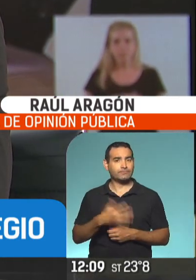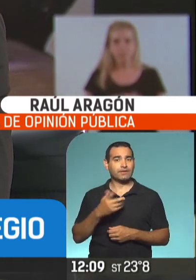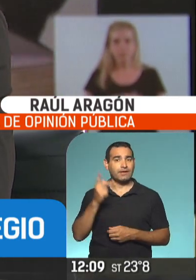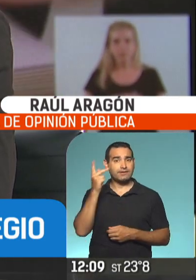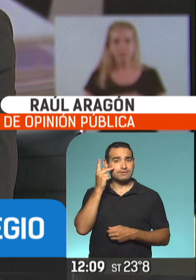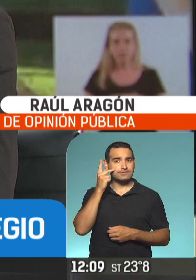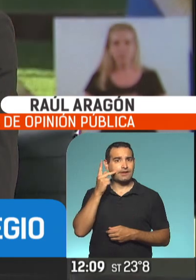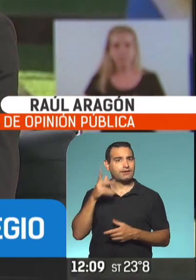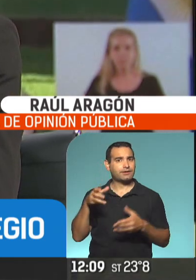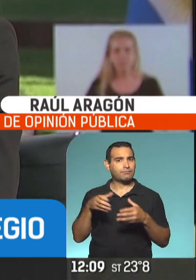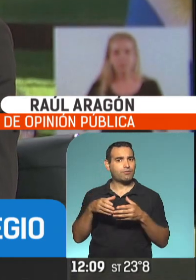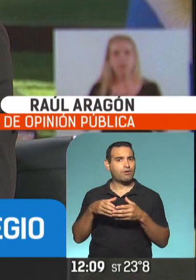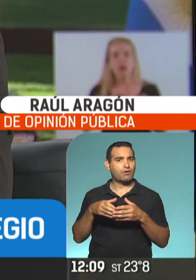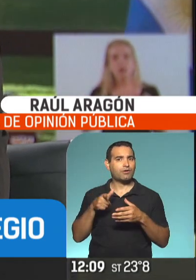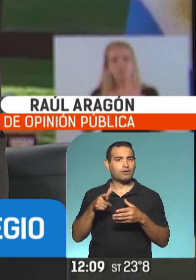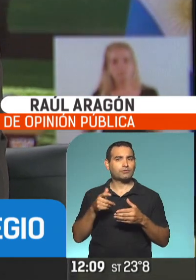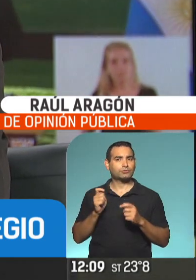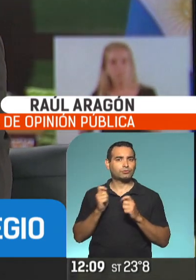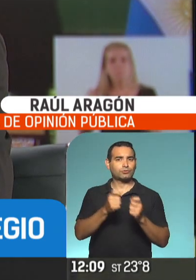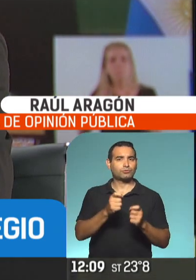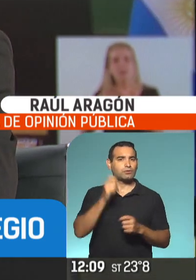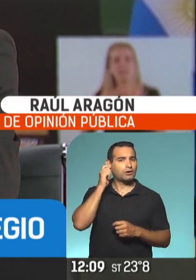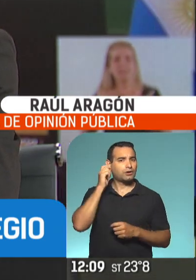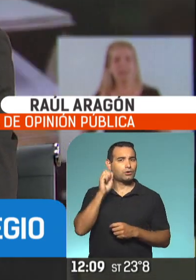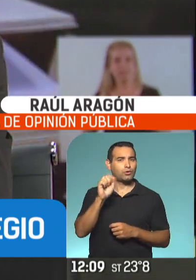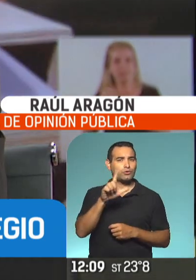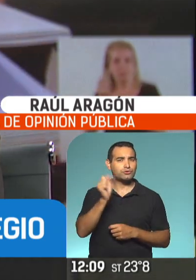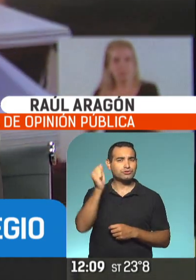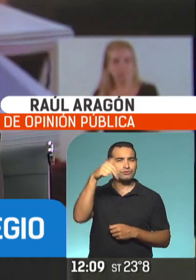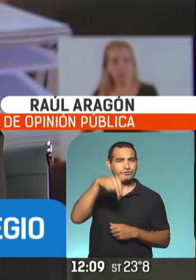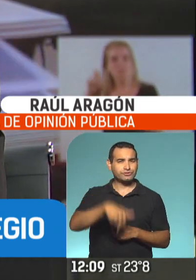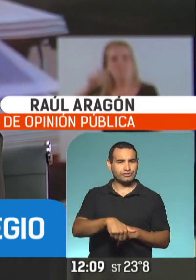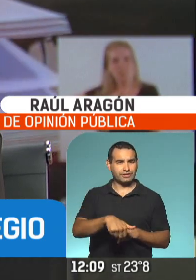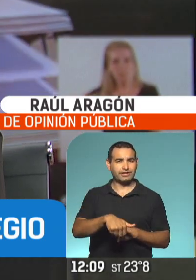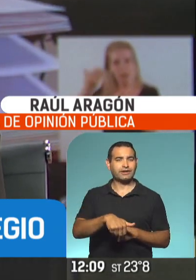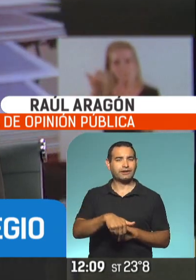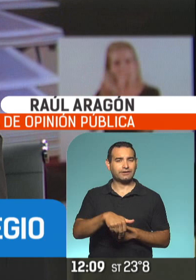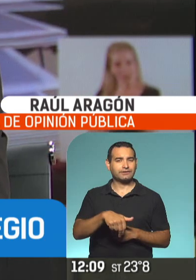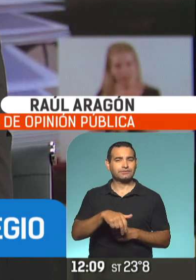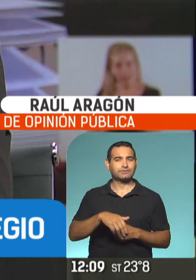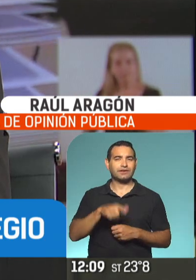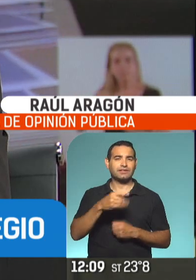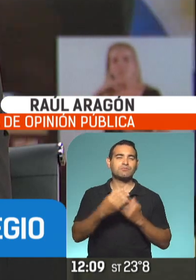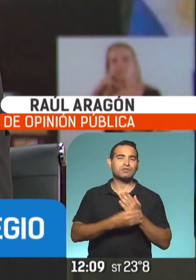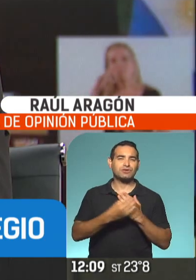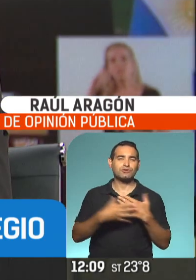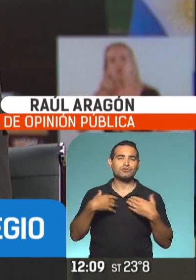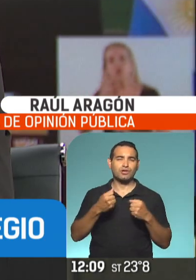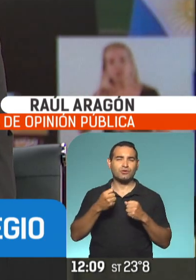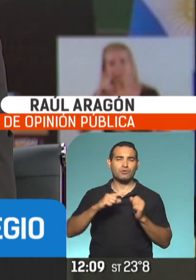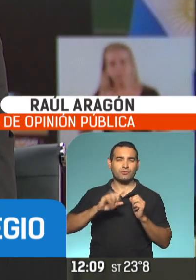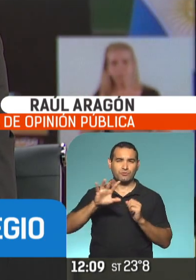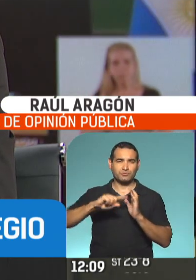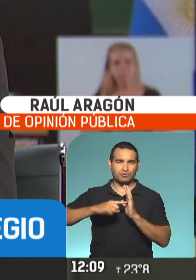kirchnerismo para instalar a Golián. Golián es el ministro de Salud de la provincia de Buenos Aires, sigue ahí, y